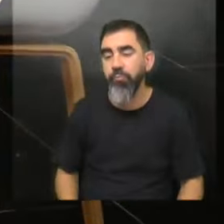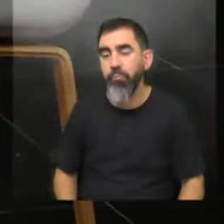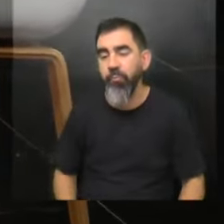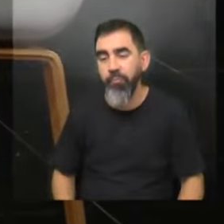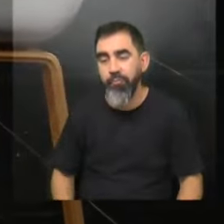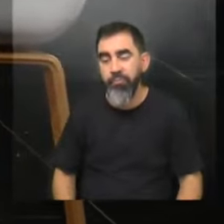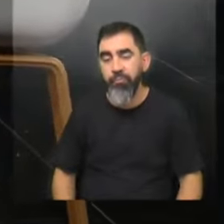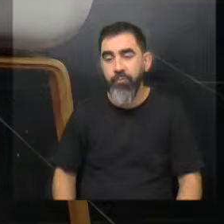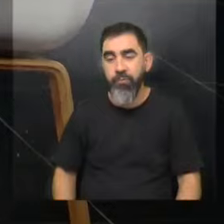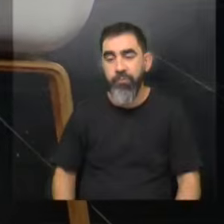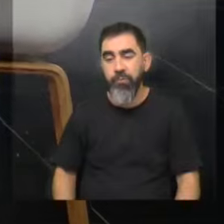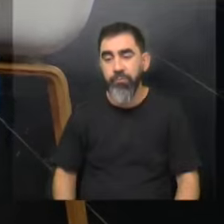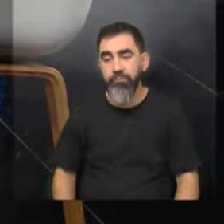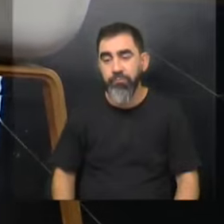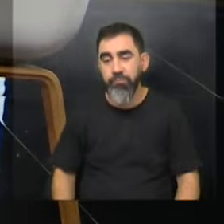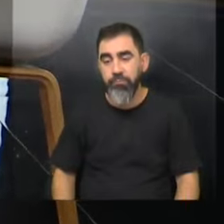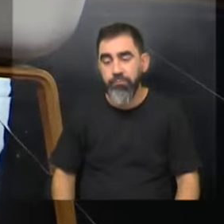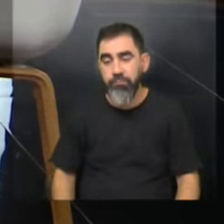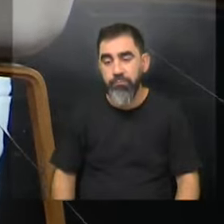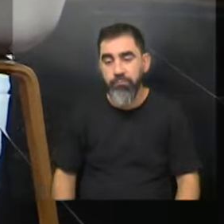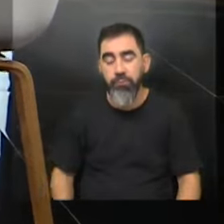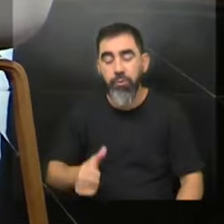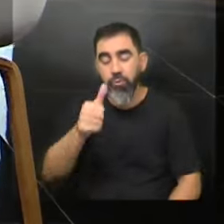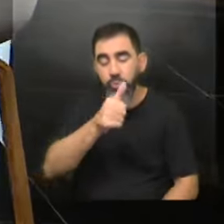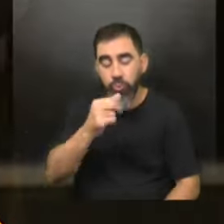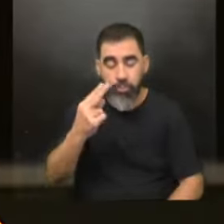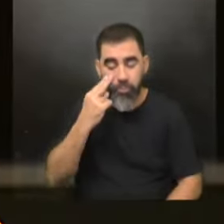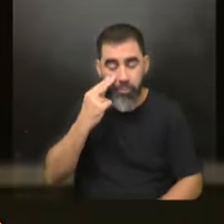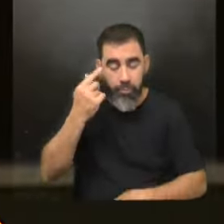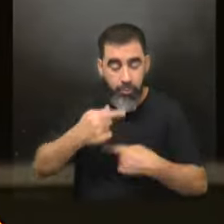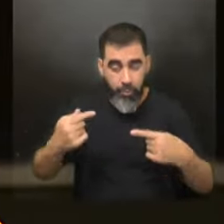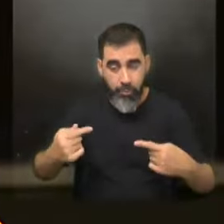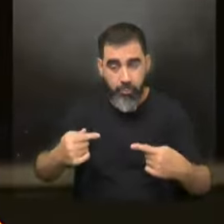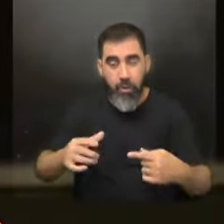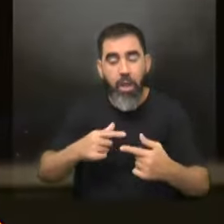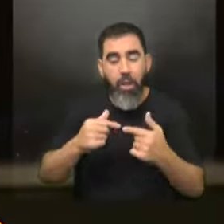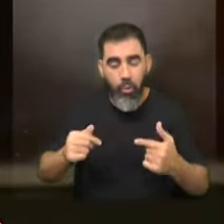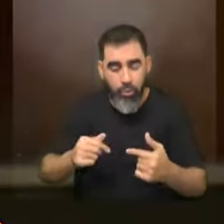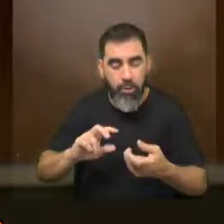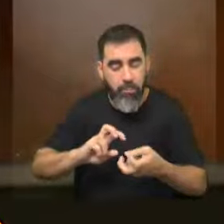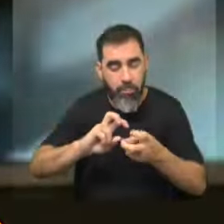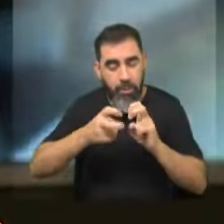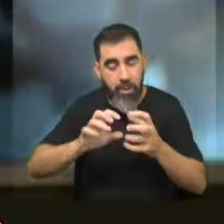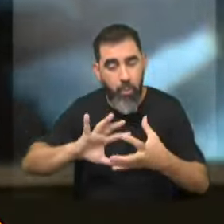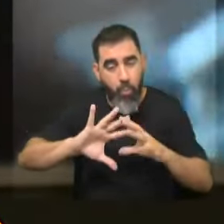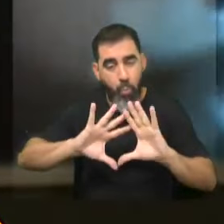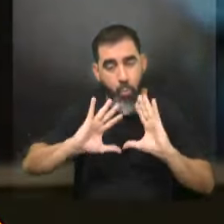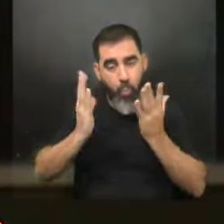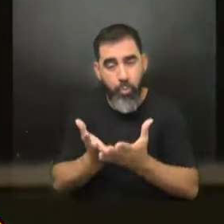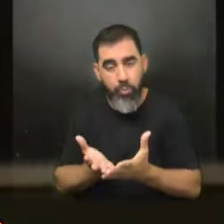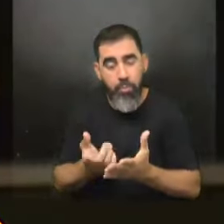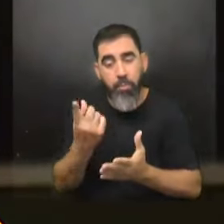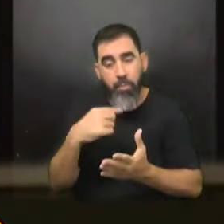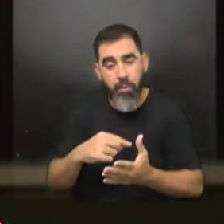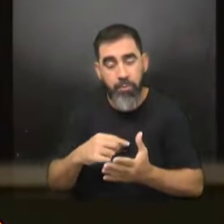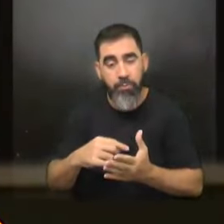No. Acá también, de vuelta, nos pusimos a resolver todos estos problemas juntos. Hay cosas para reutilizar del mundo, pero digamos, toda la parte de navegación